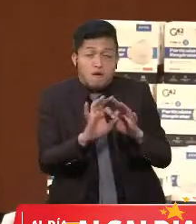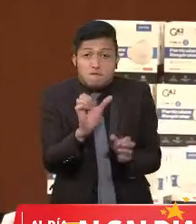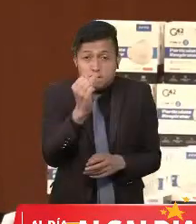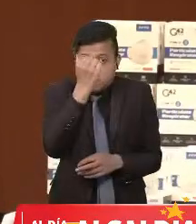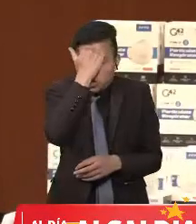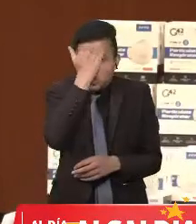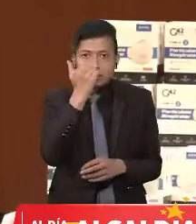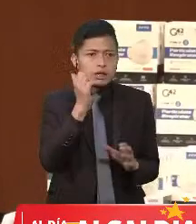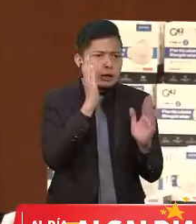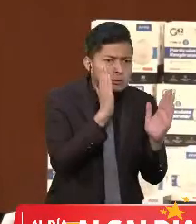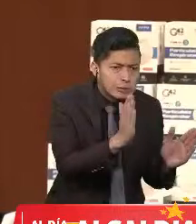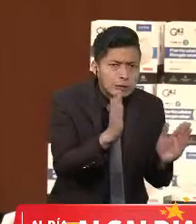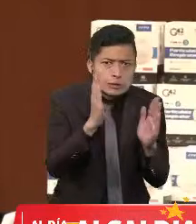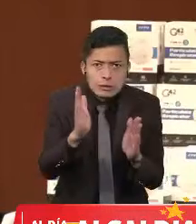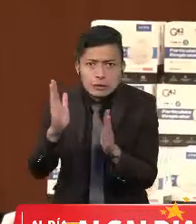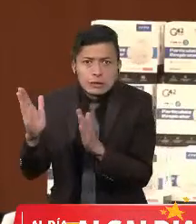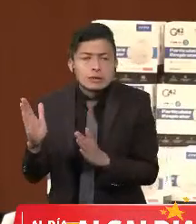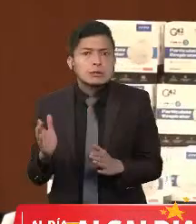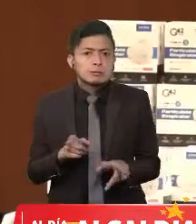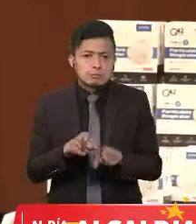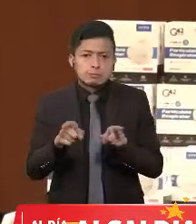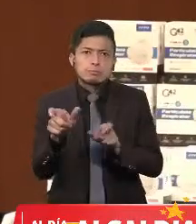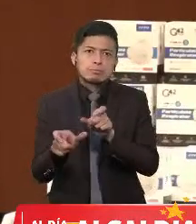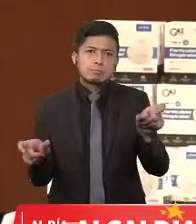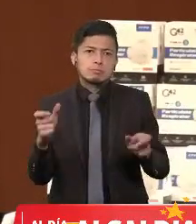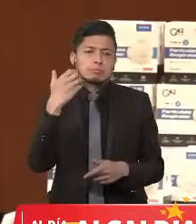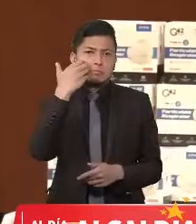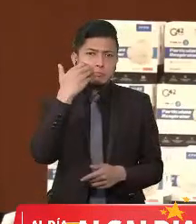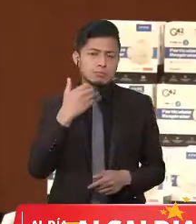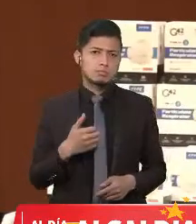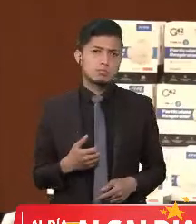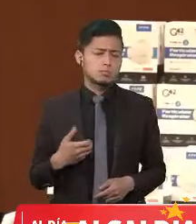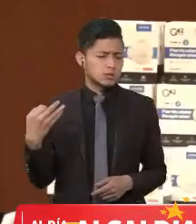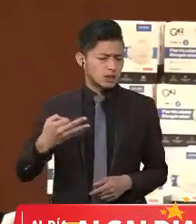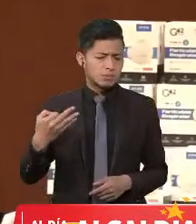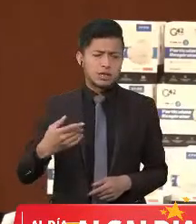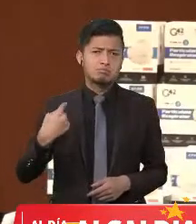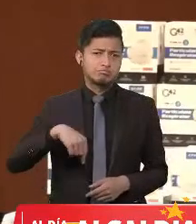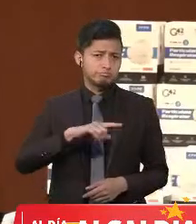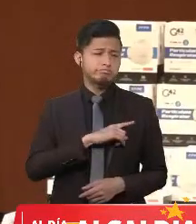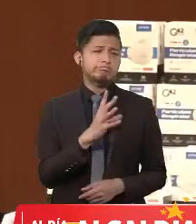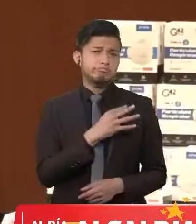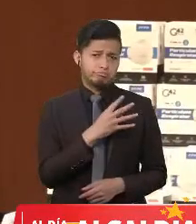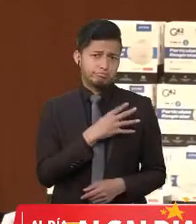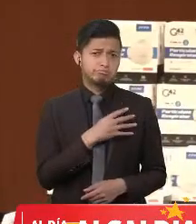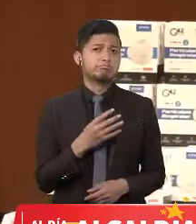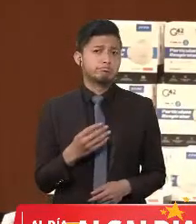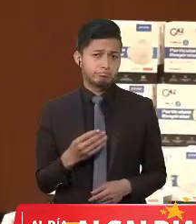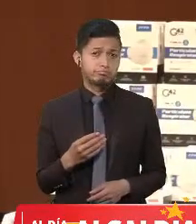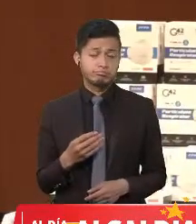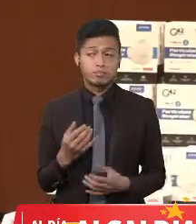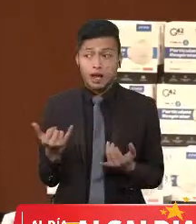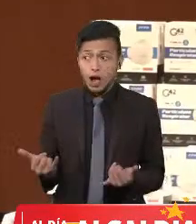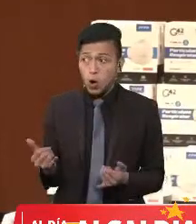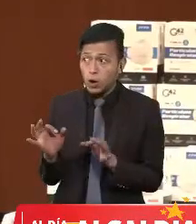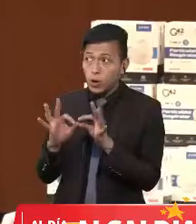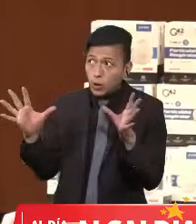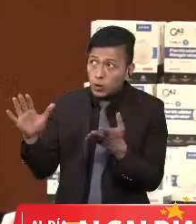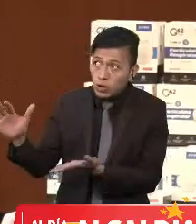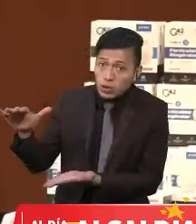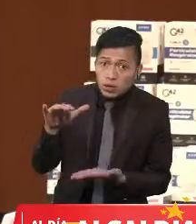tipo de tratamiento. Así que siempre serían muy afortunados, pero por supuesto en este instante mucho más, muchísimo